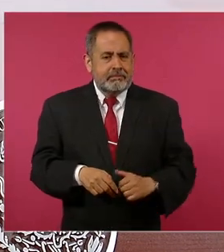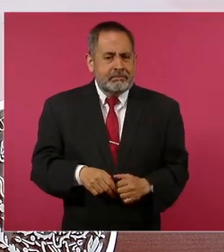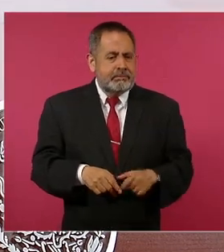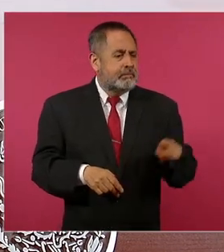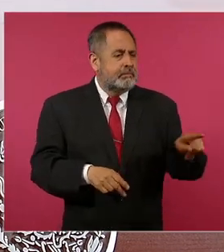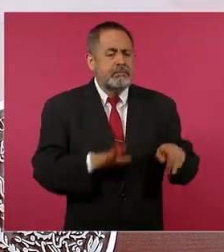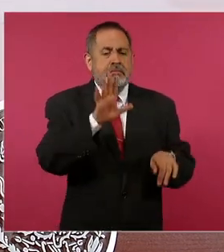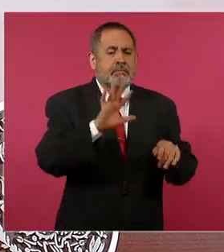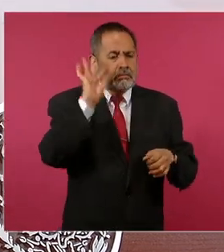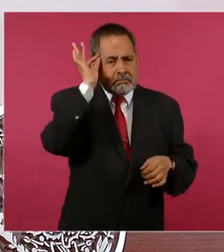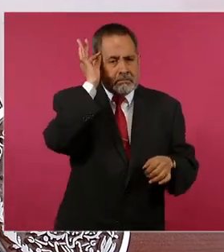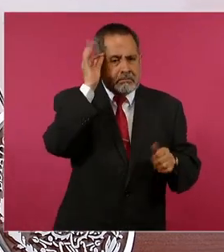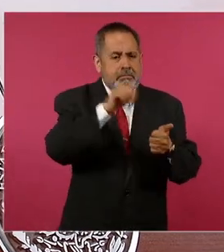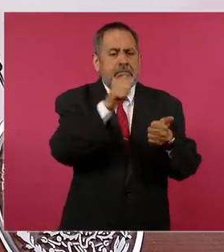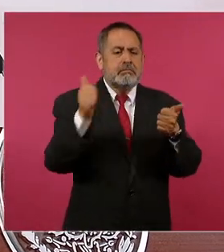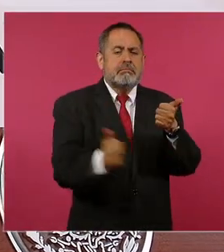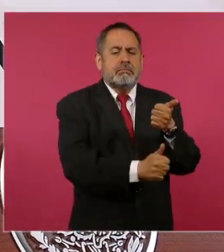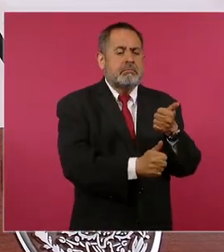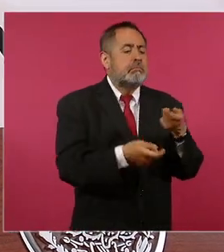empleados,